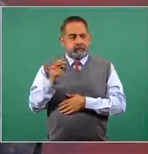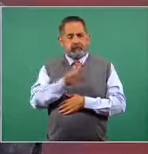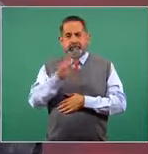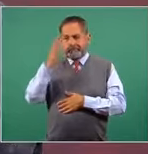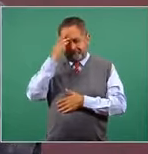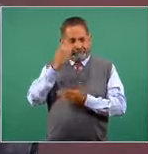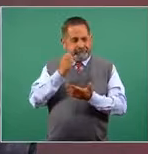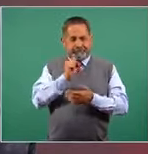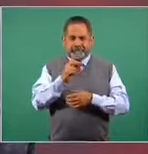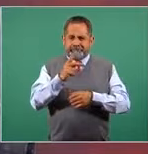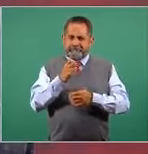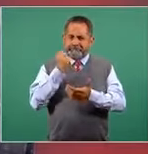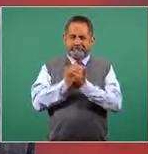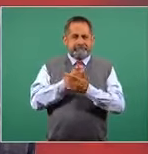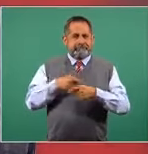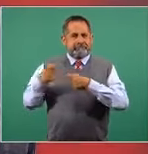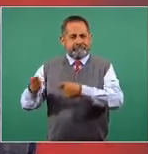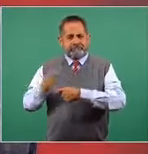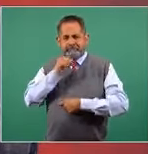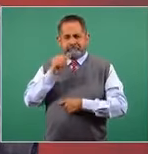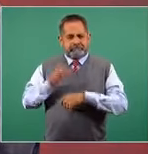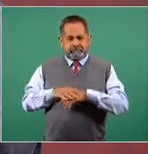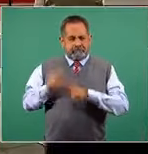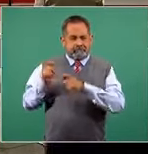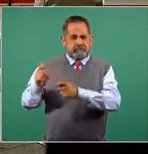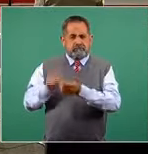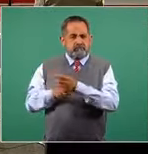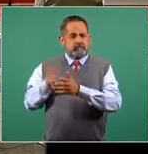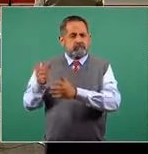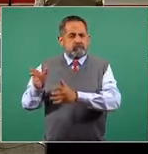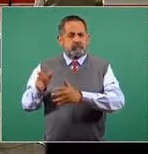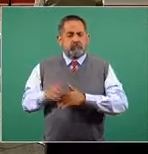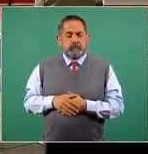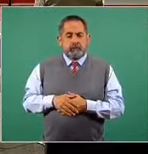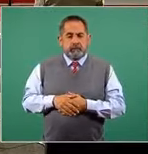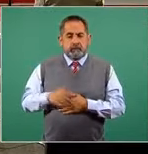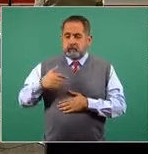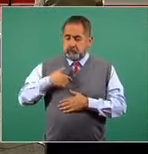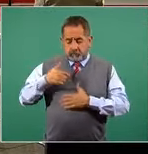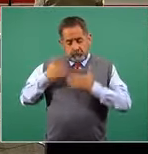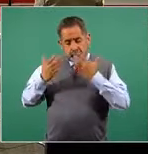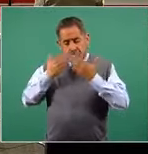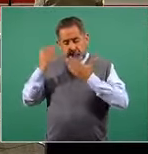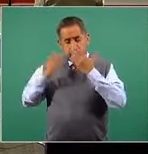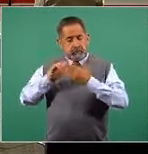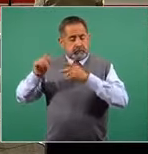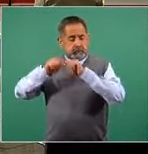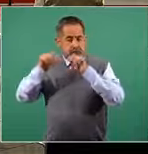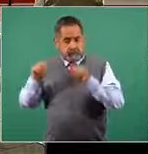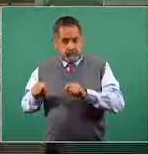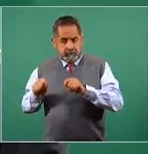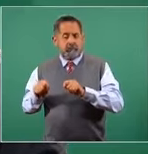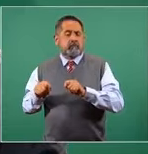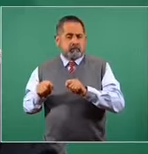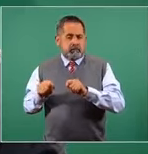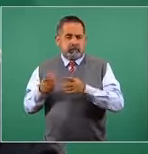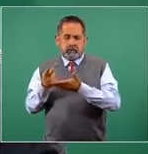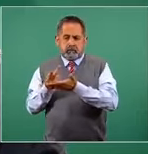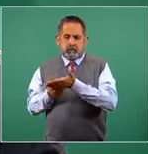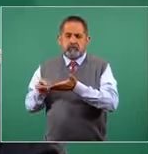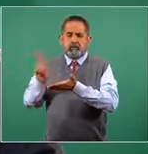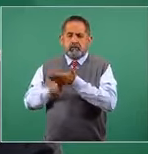por parte de la Secretaría de Educación Pública. Para quienes hemos estudiado una profesión, tenemos además que